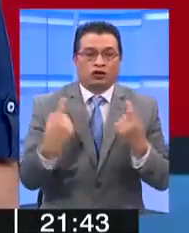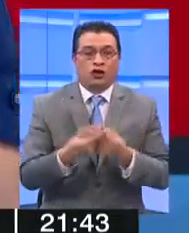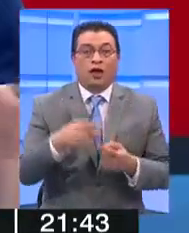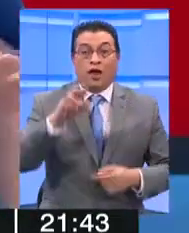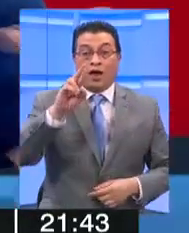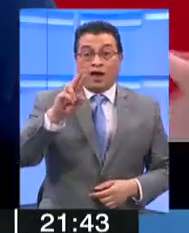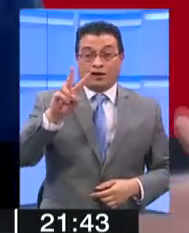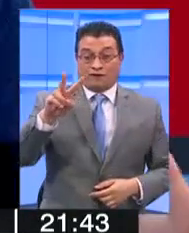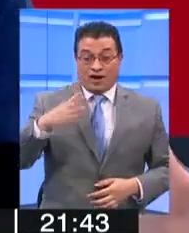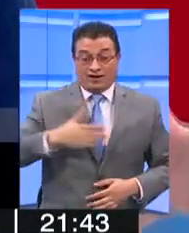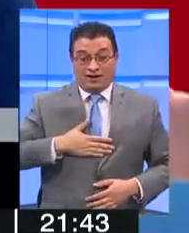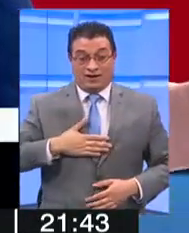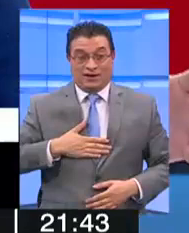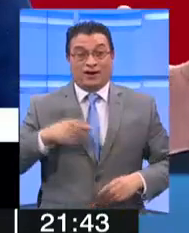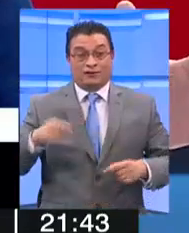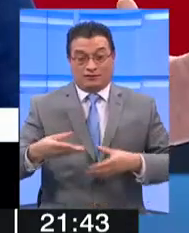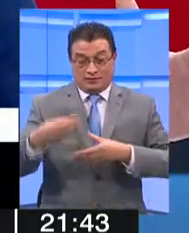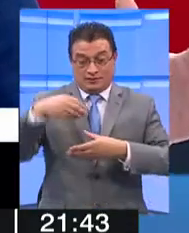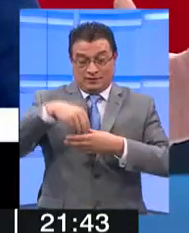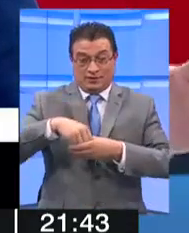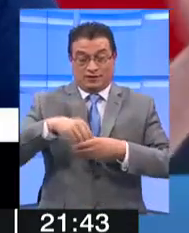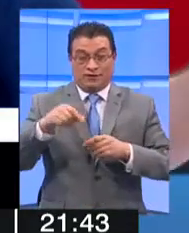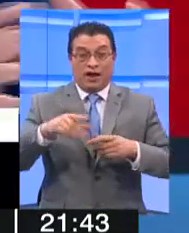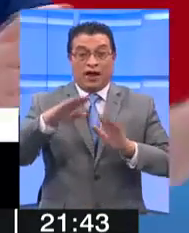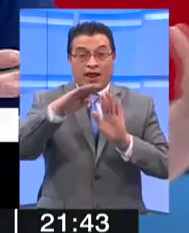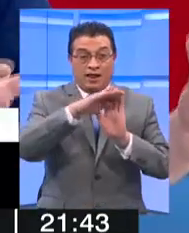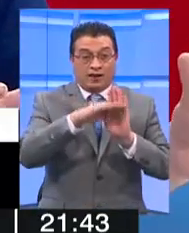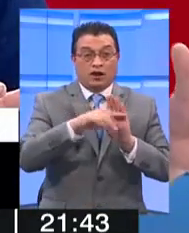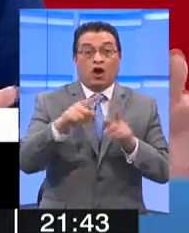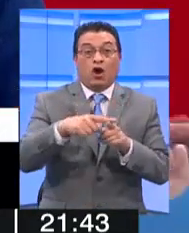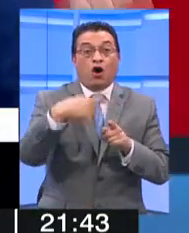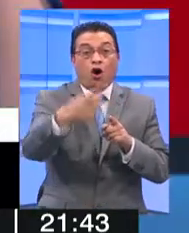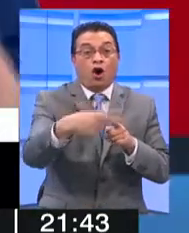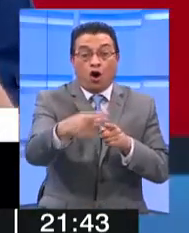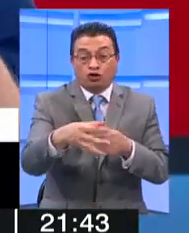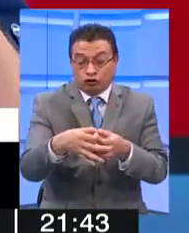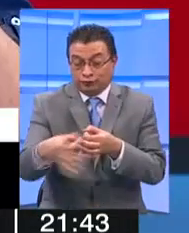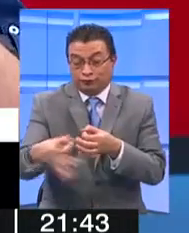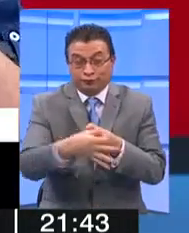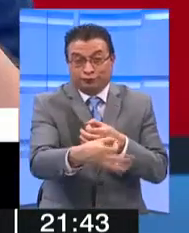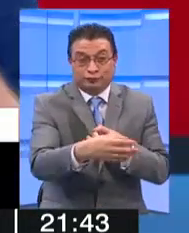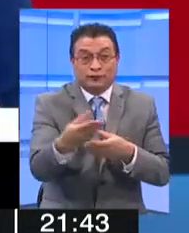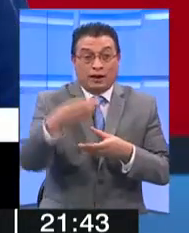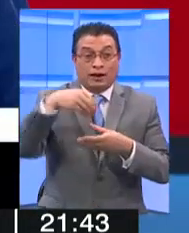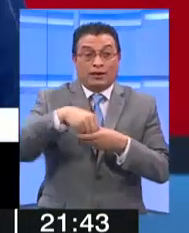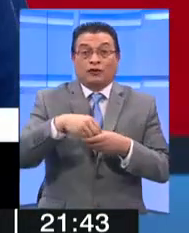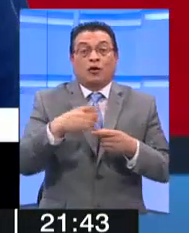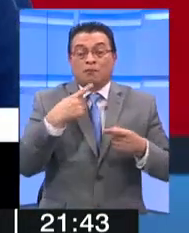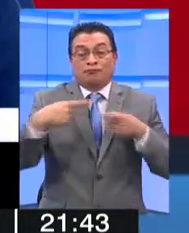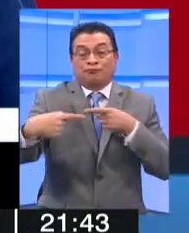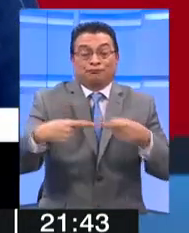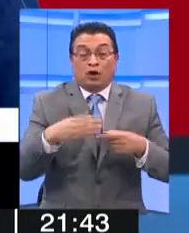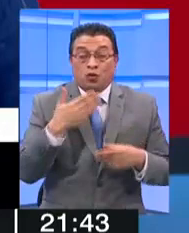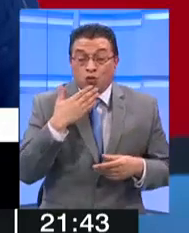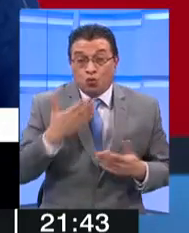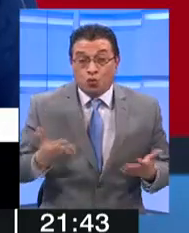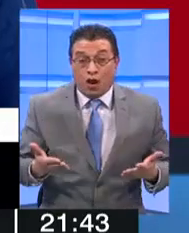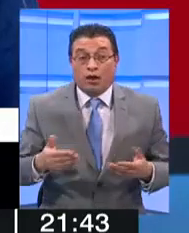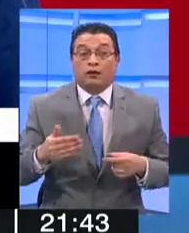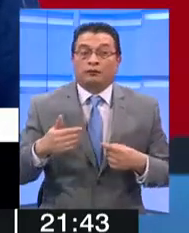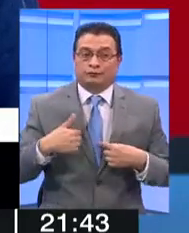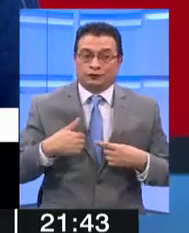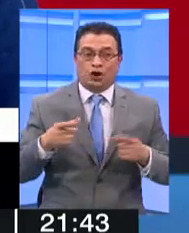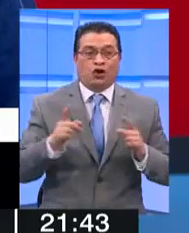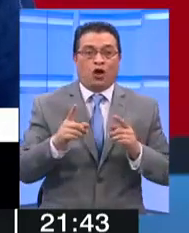toca competir al interior de la lista con los otros subpactos y adentro de RD entre candidatos. Entonces, yo no haría